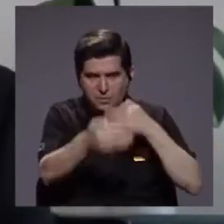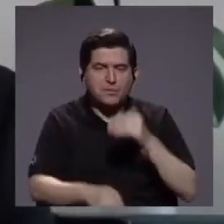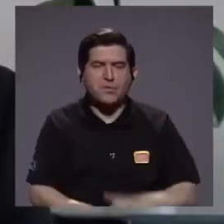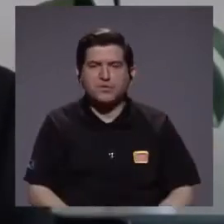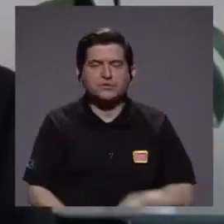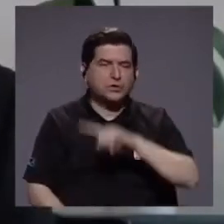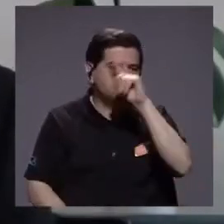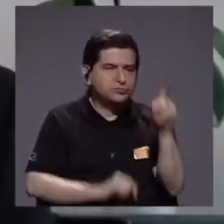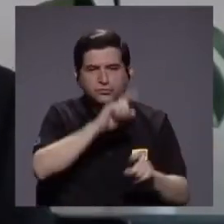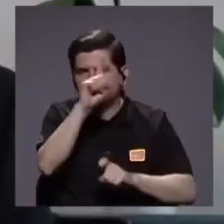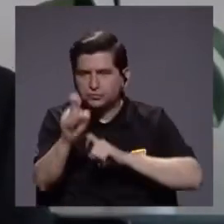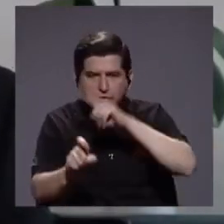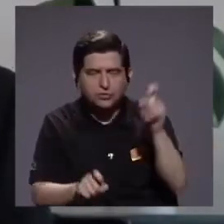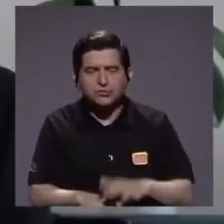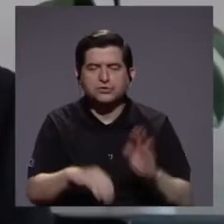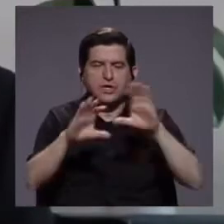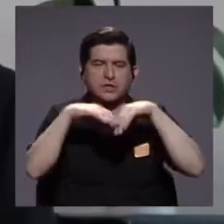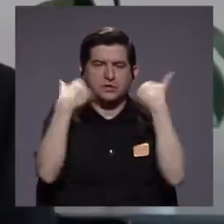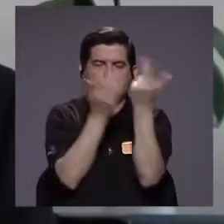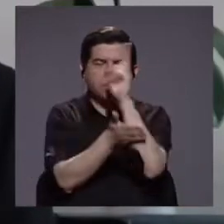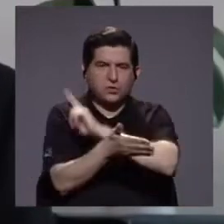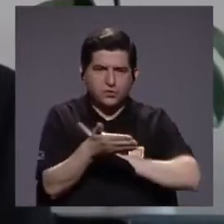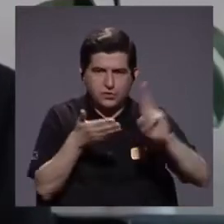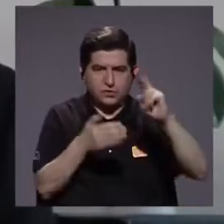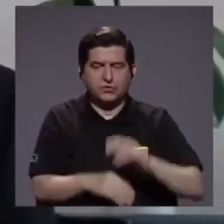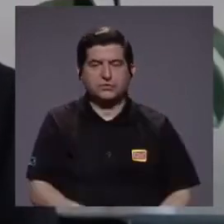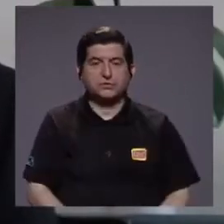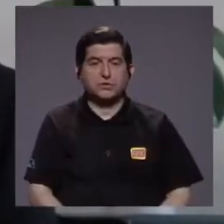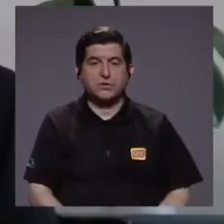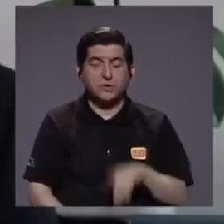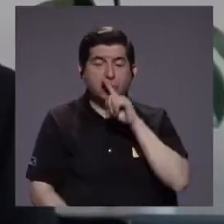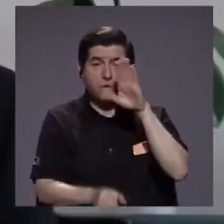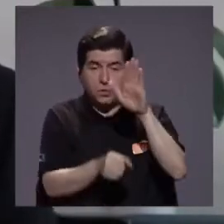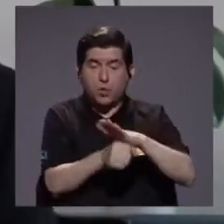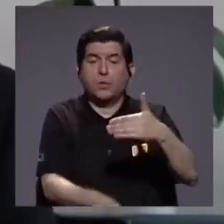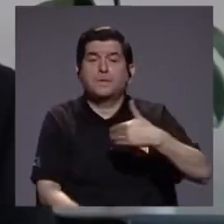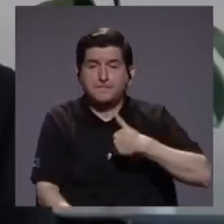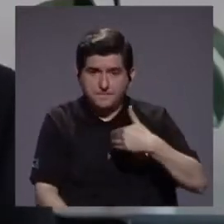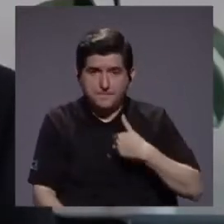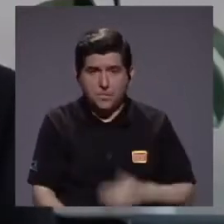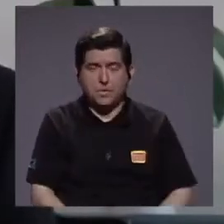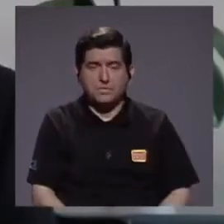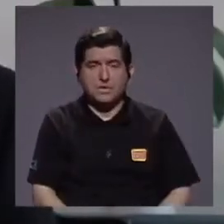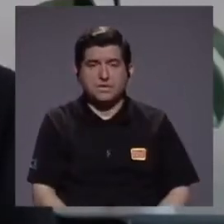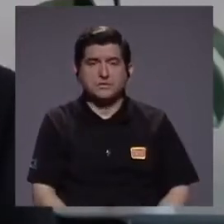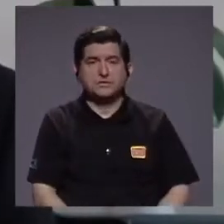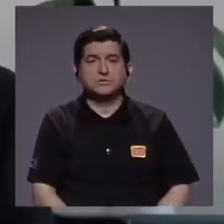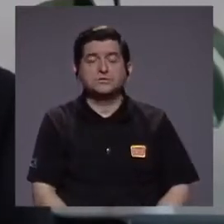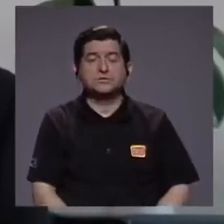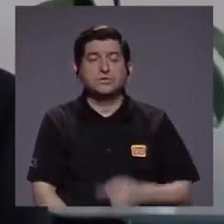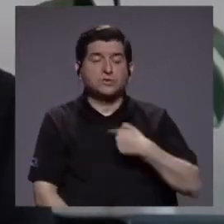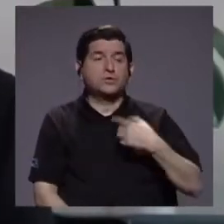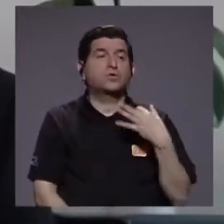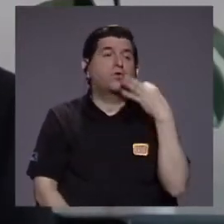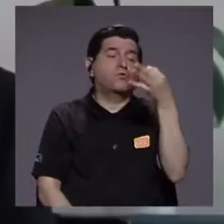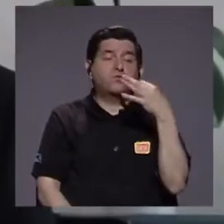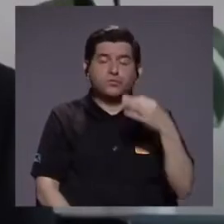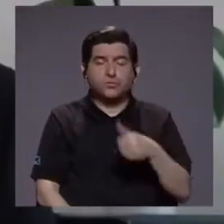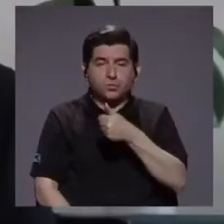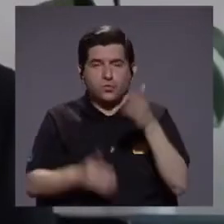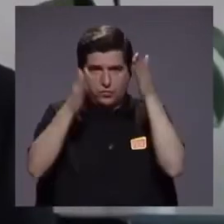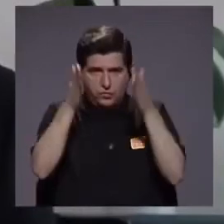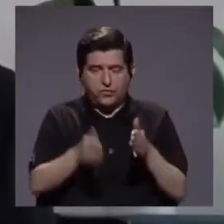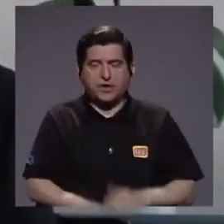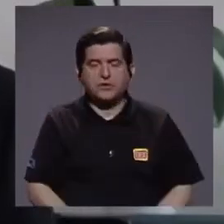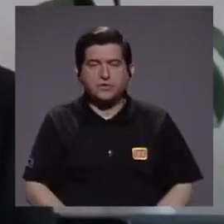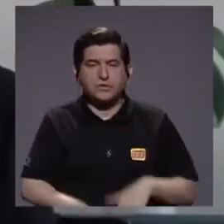han pasado los procesos de consulta por el Consejo Universitario y hay un compromiso de la eventual administración que yo dirija para elevar el caso